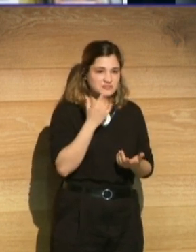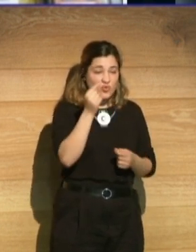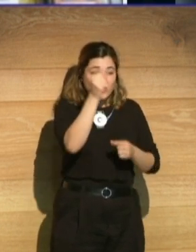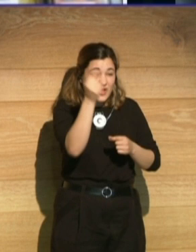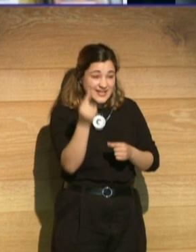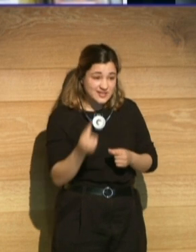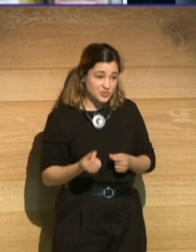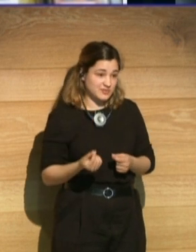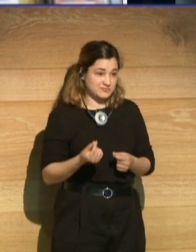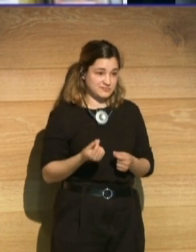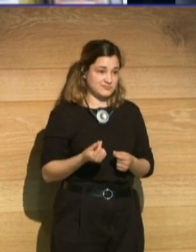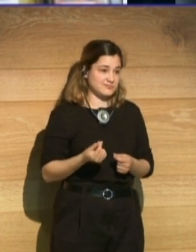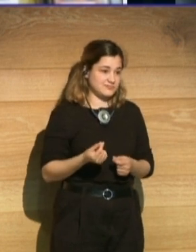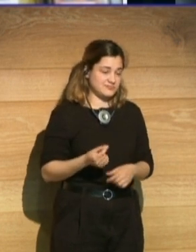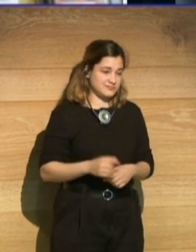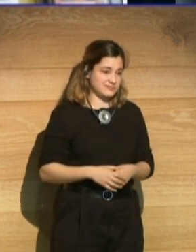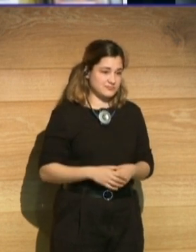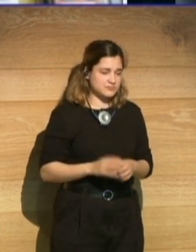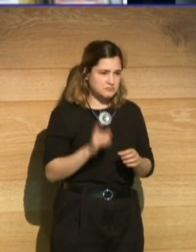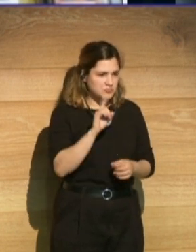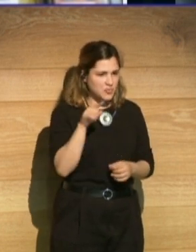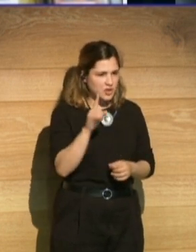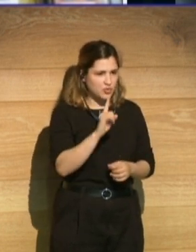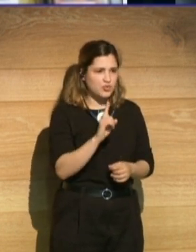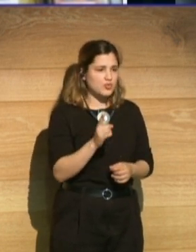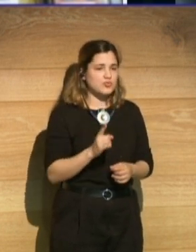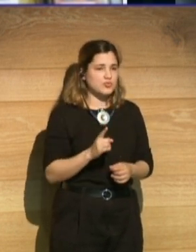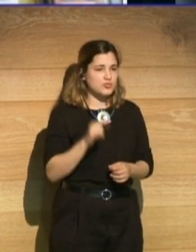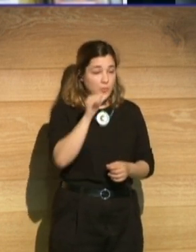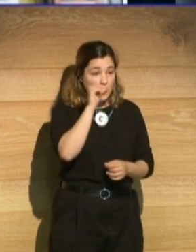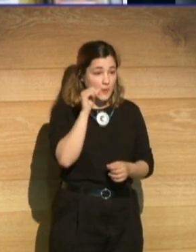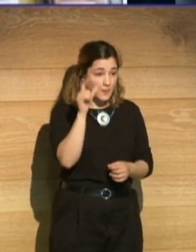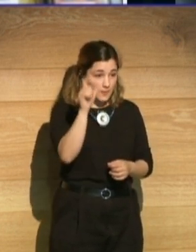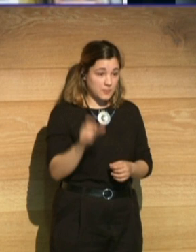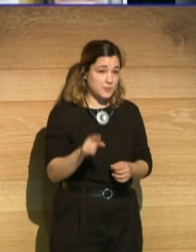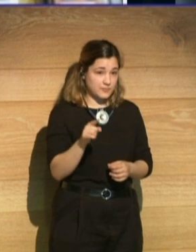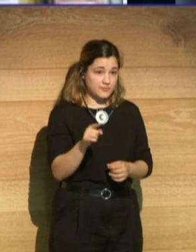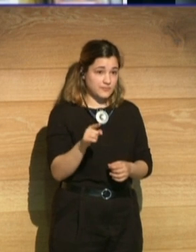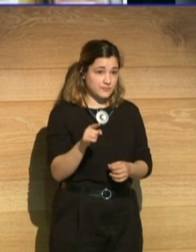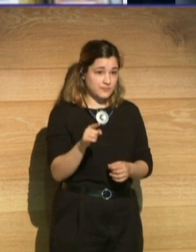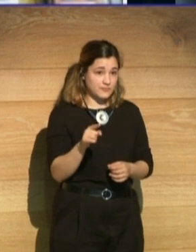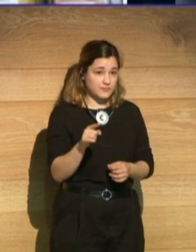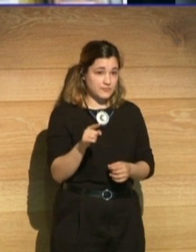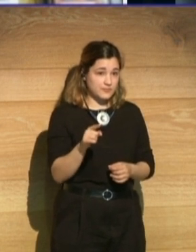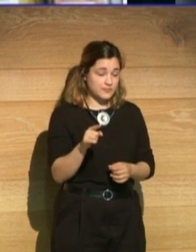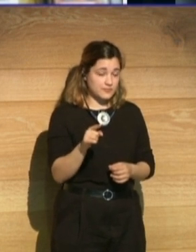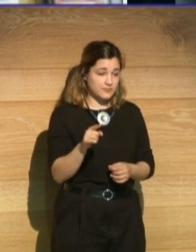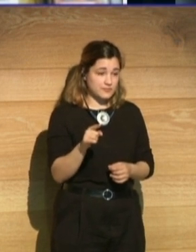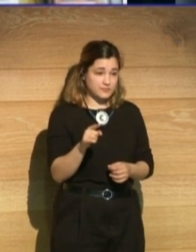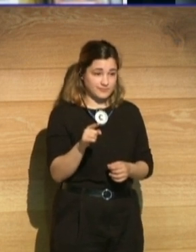no era nada así. O sea, Mussolini se consideró, no tan solo por sus